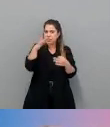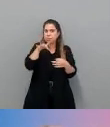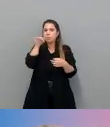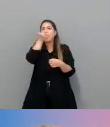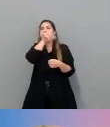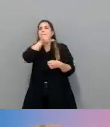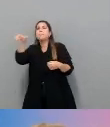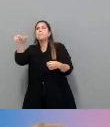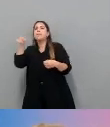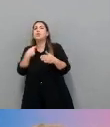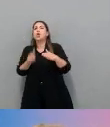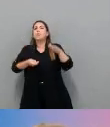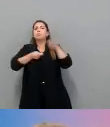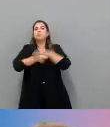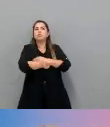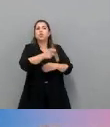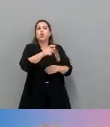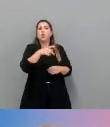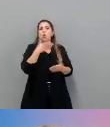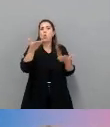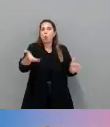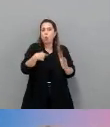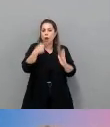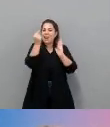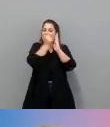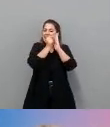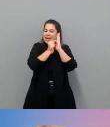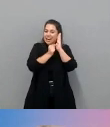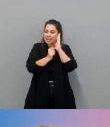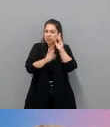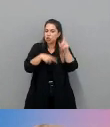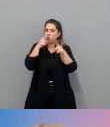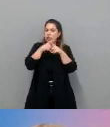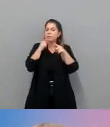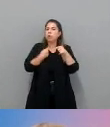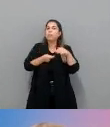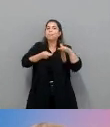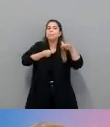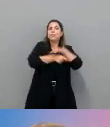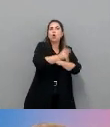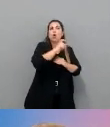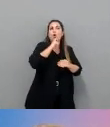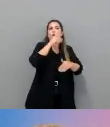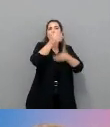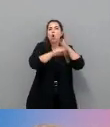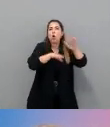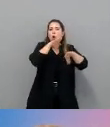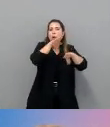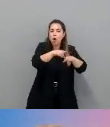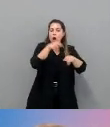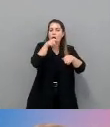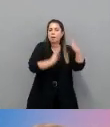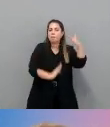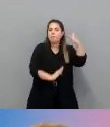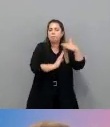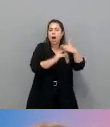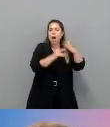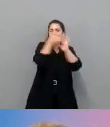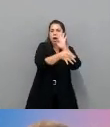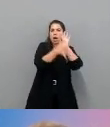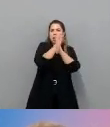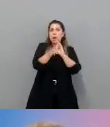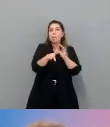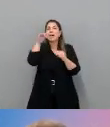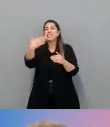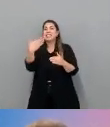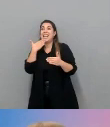qué requisitos se necesitan, cómo se tramita, aquí me voy a detener especialmente, ¿vale? Y luego vamos a ver también hasta qué edad,